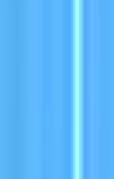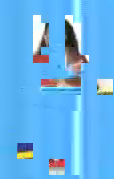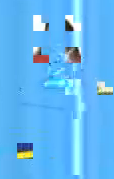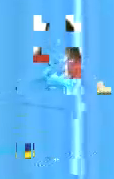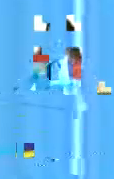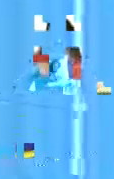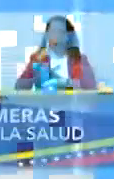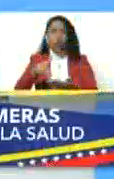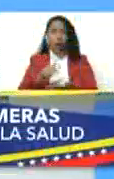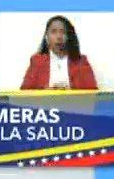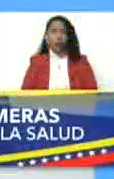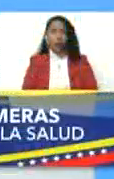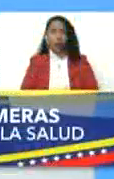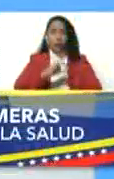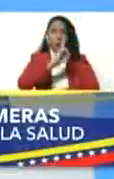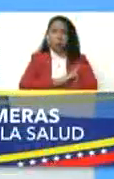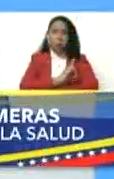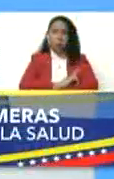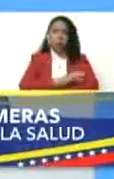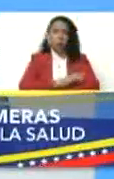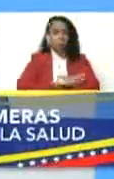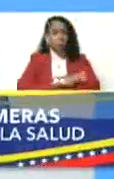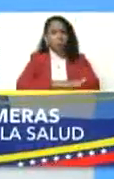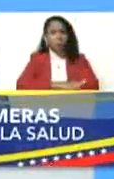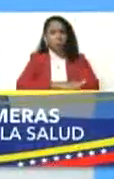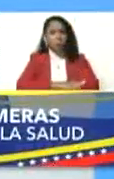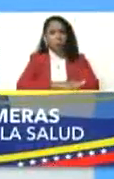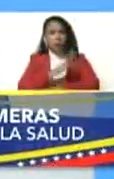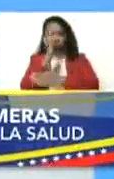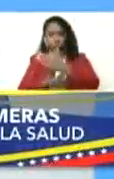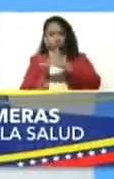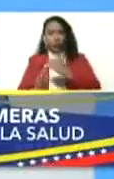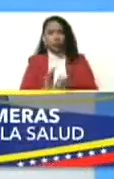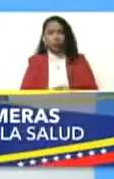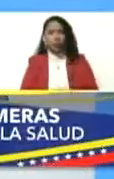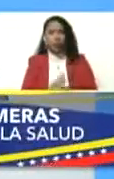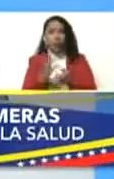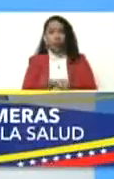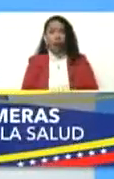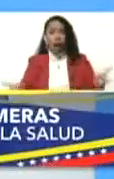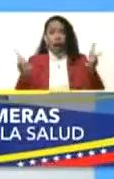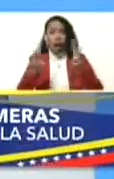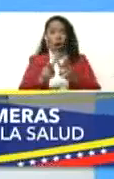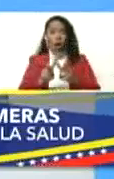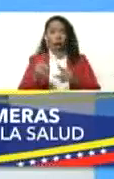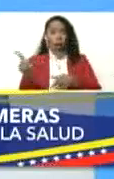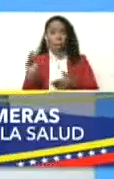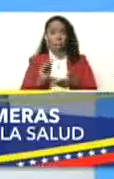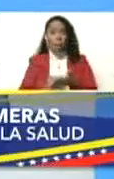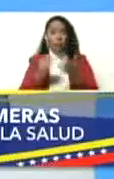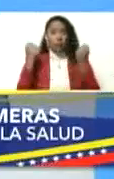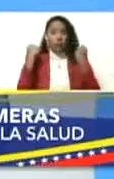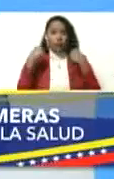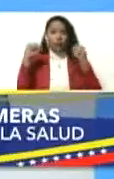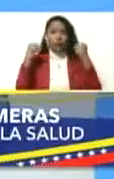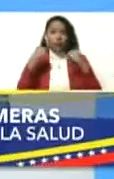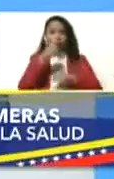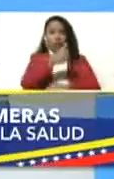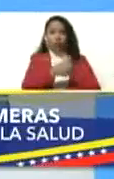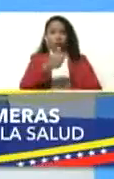Nacional, disciplina, obediencia y subordinación, valores que con gallardía pondremos en práctica en